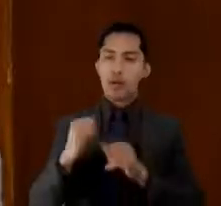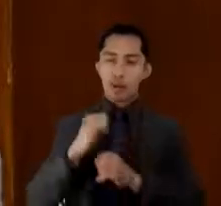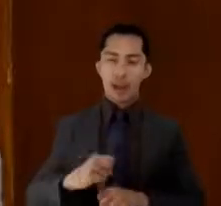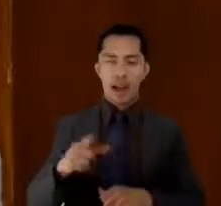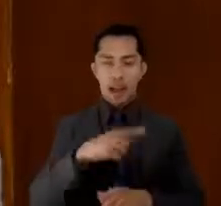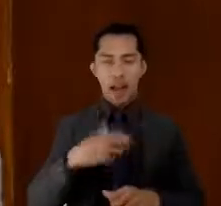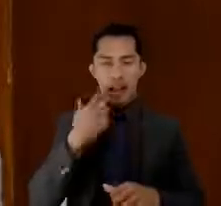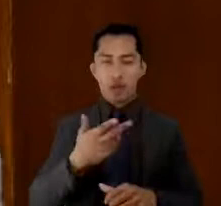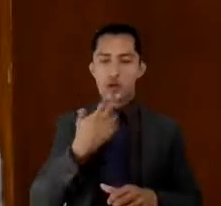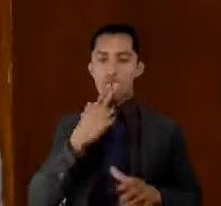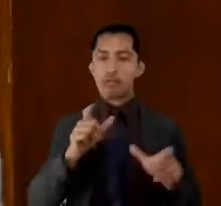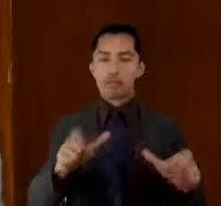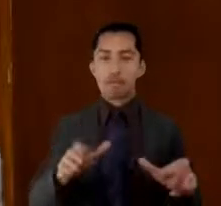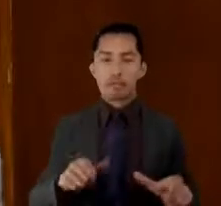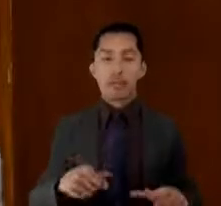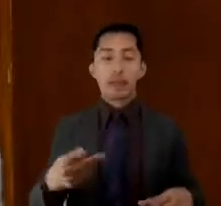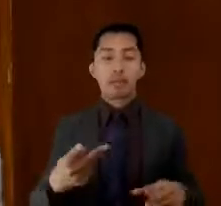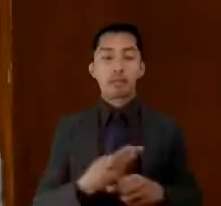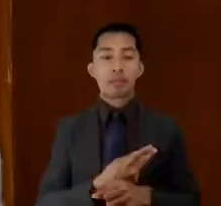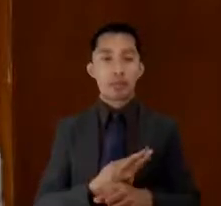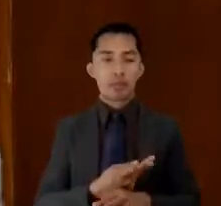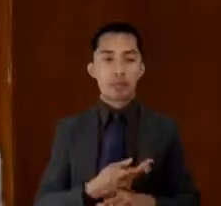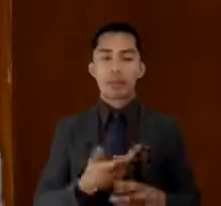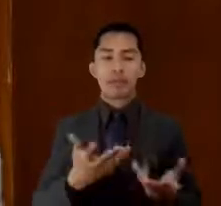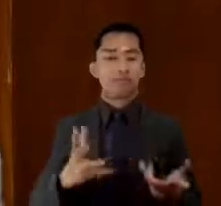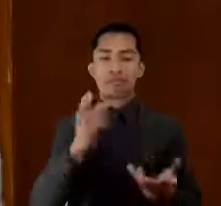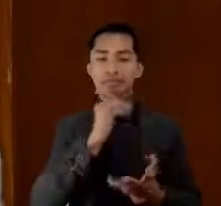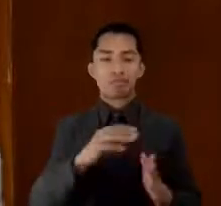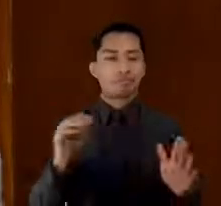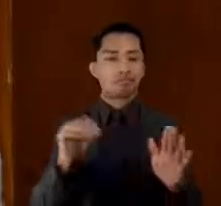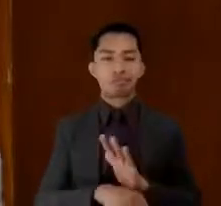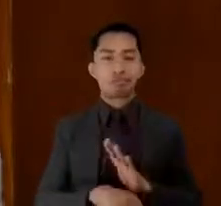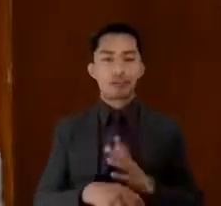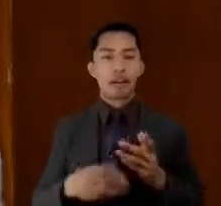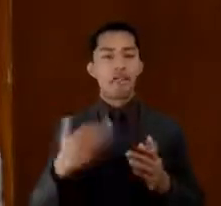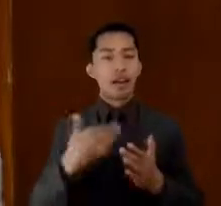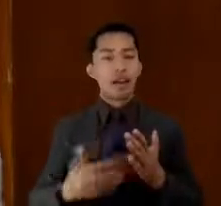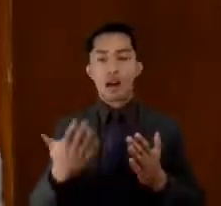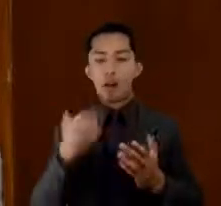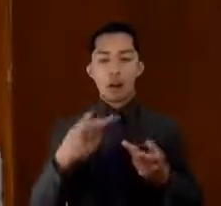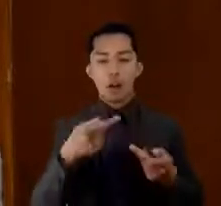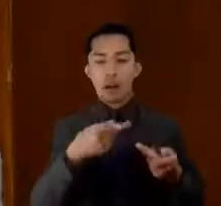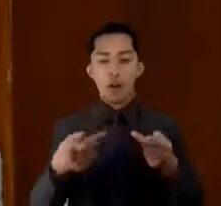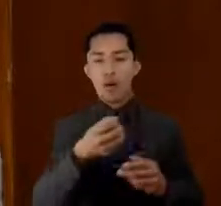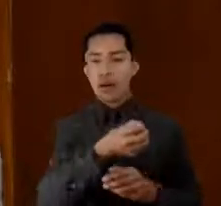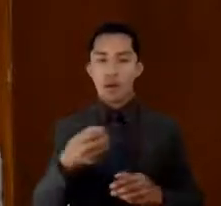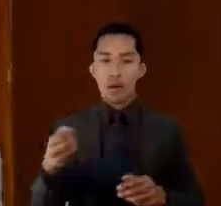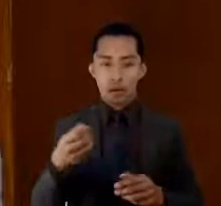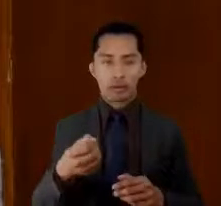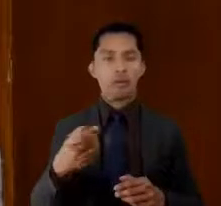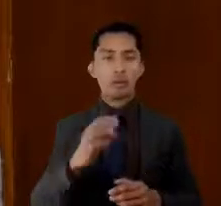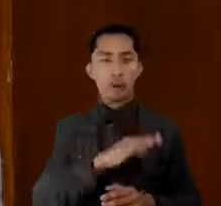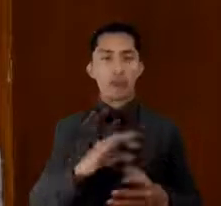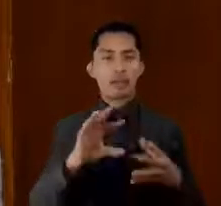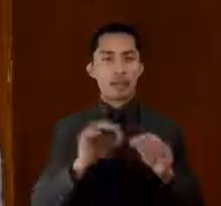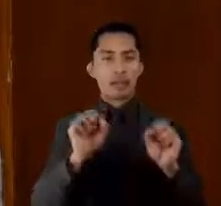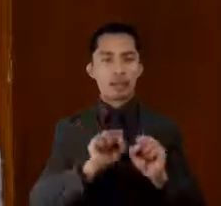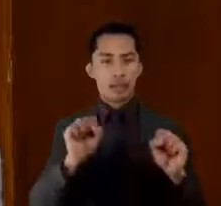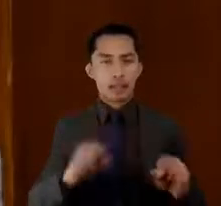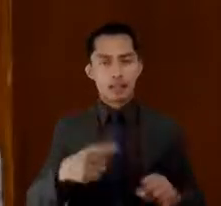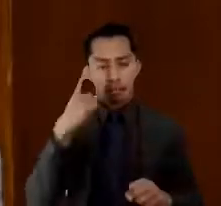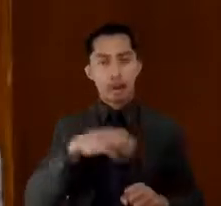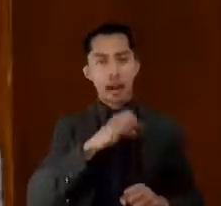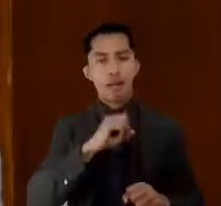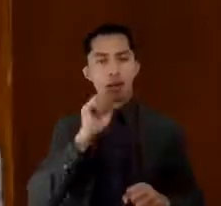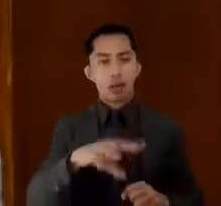ambientales, son un reflejo del fracaso o de la falta de planeación que nos permita hablar de un sistema de recolección,